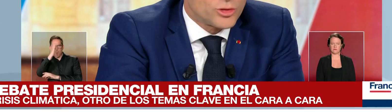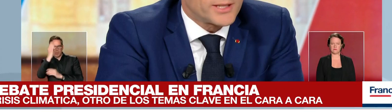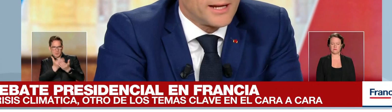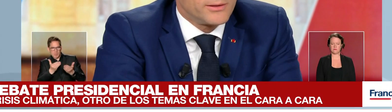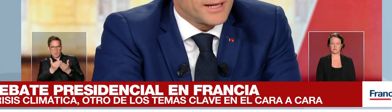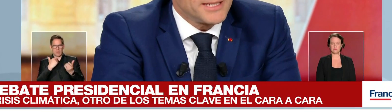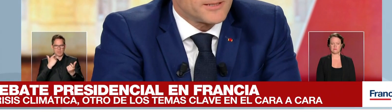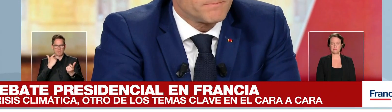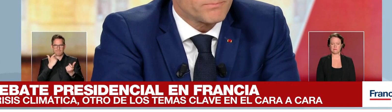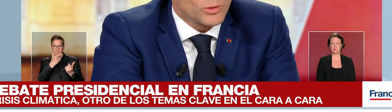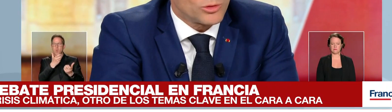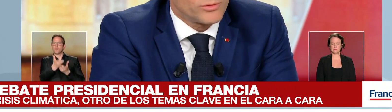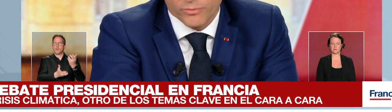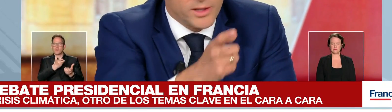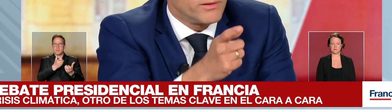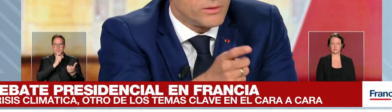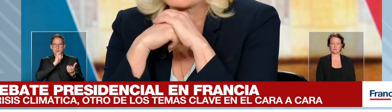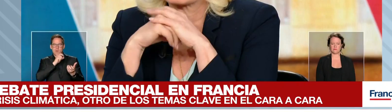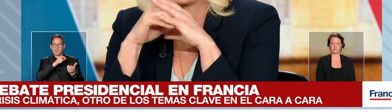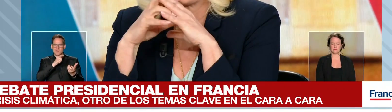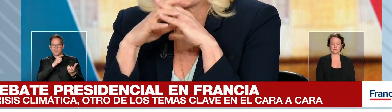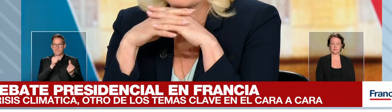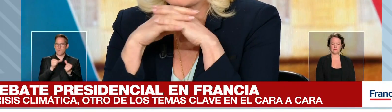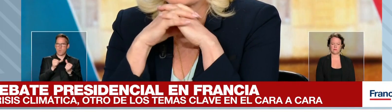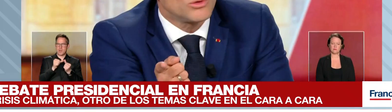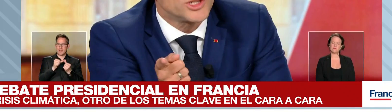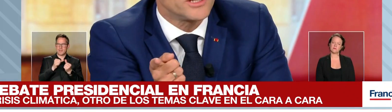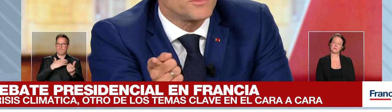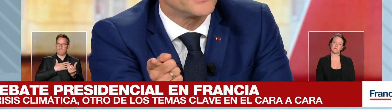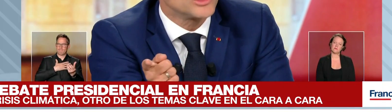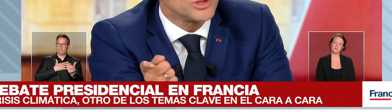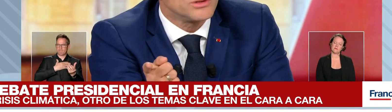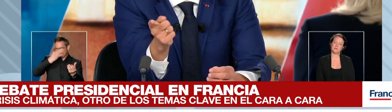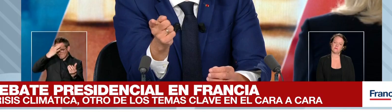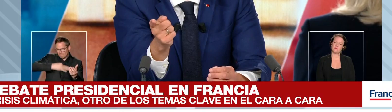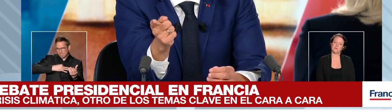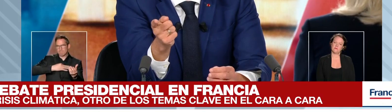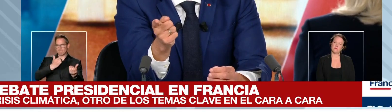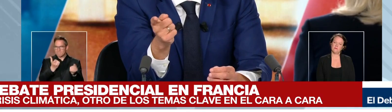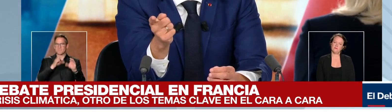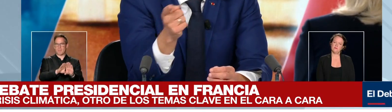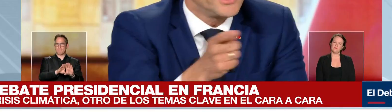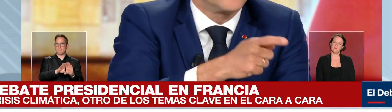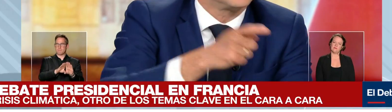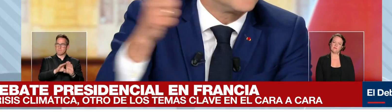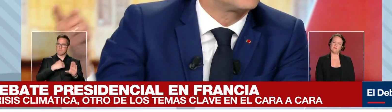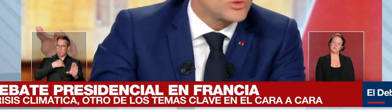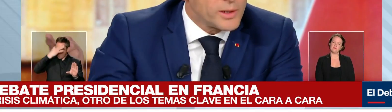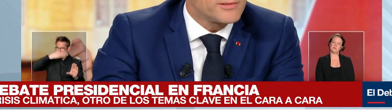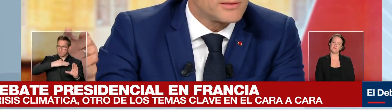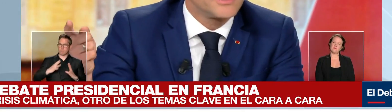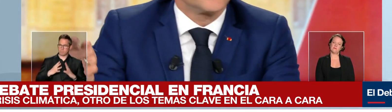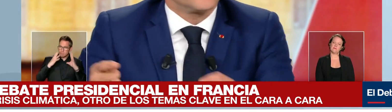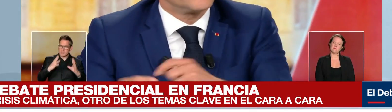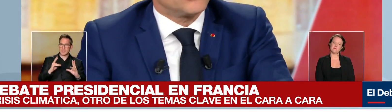en totalidad las centrales térmicas. Las teníamos. Teníamos que explicárselo a la gente con coraje también.